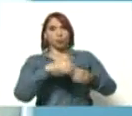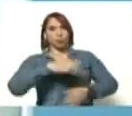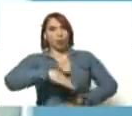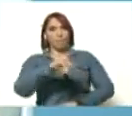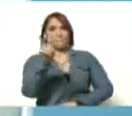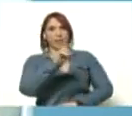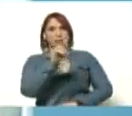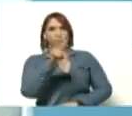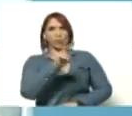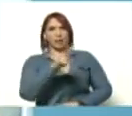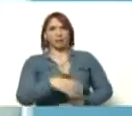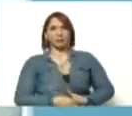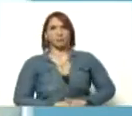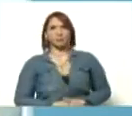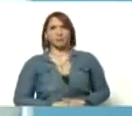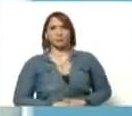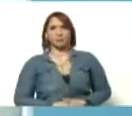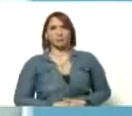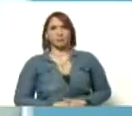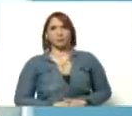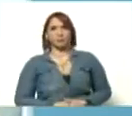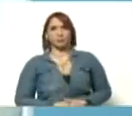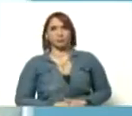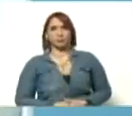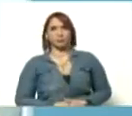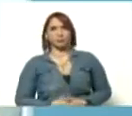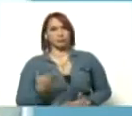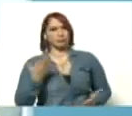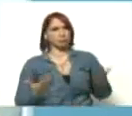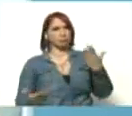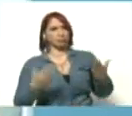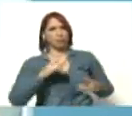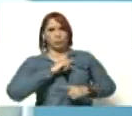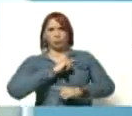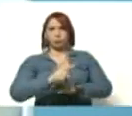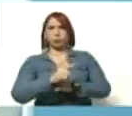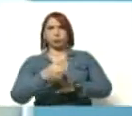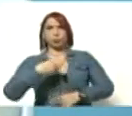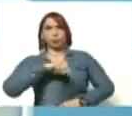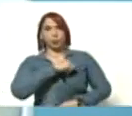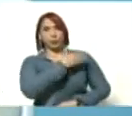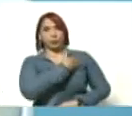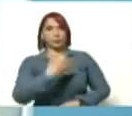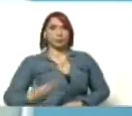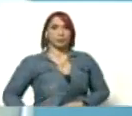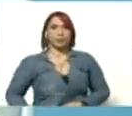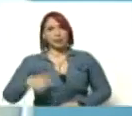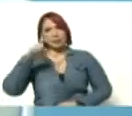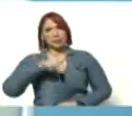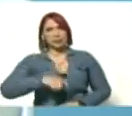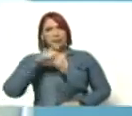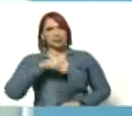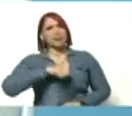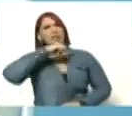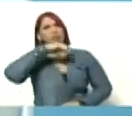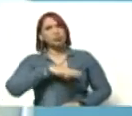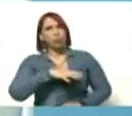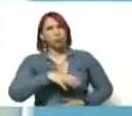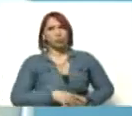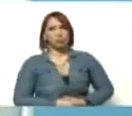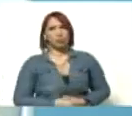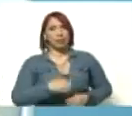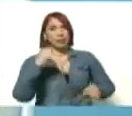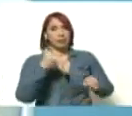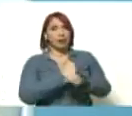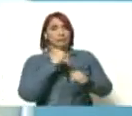Eso es vital porque entendimos ambos, por instrucción de nuestro presidente, la necesidad histórica de trabajar